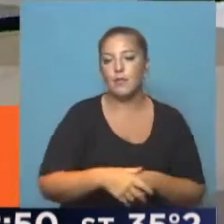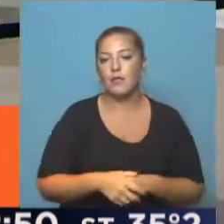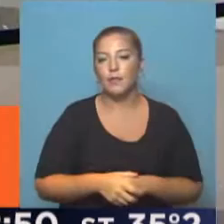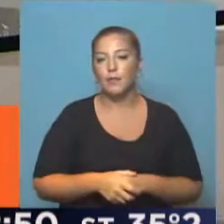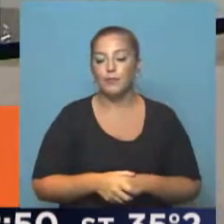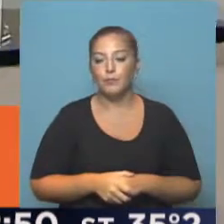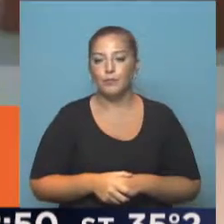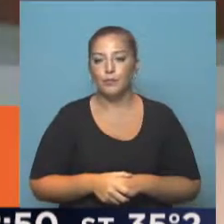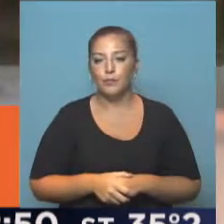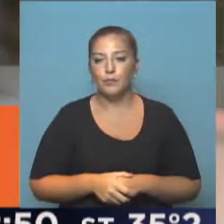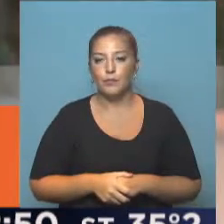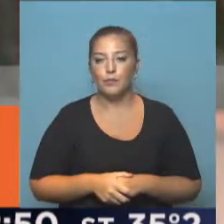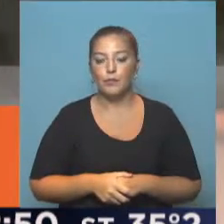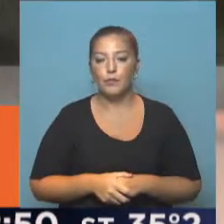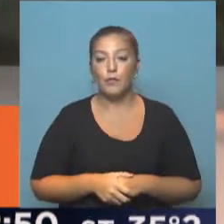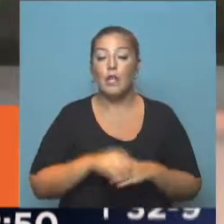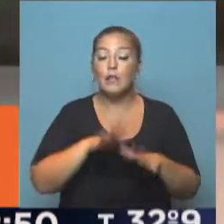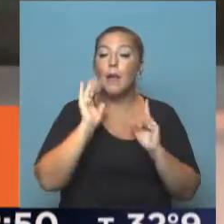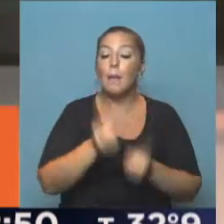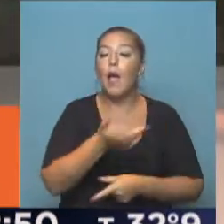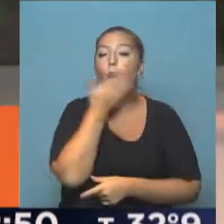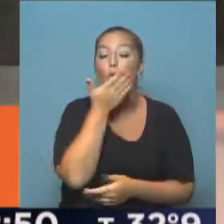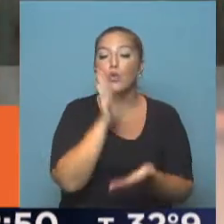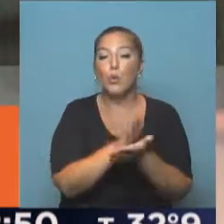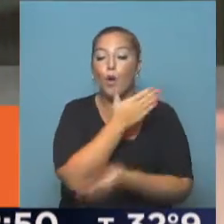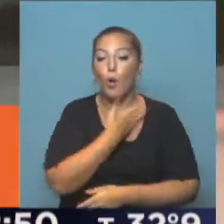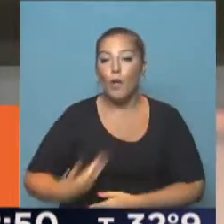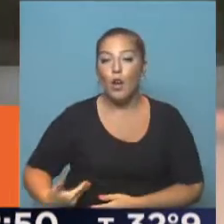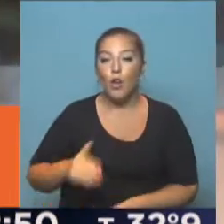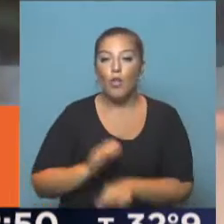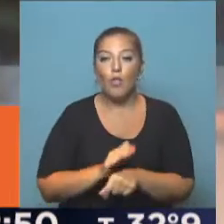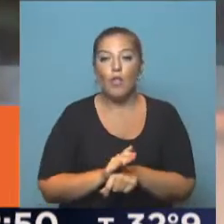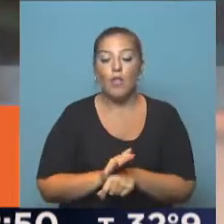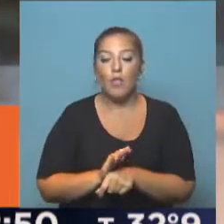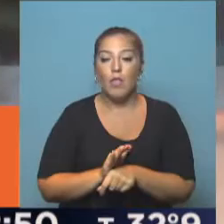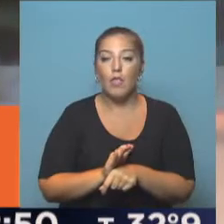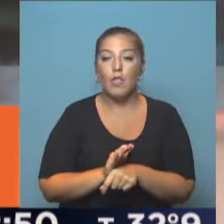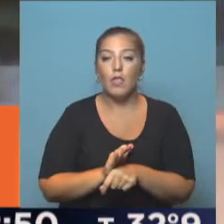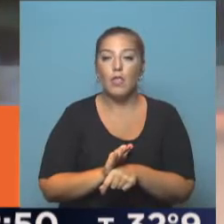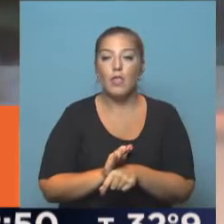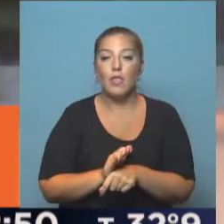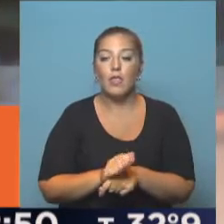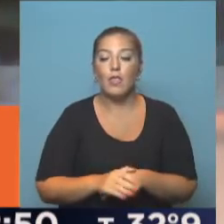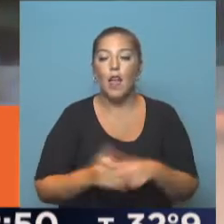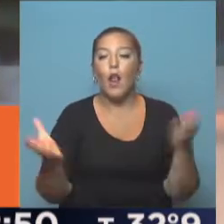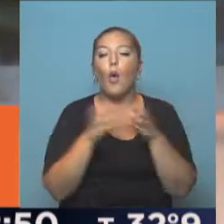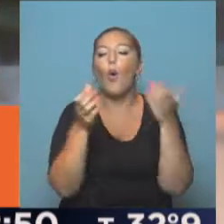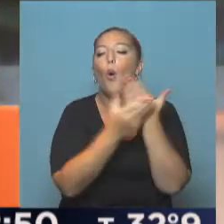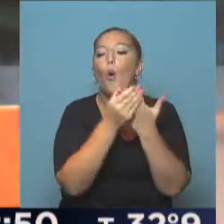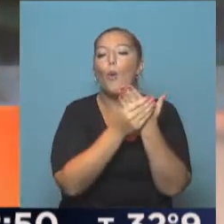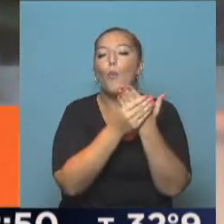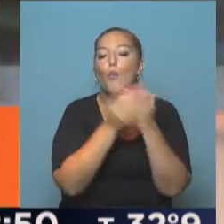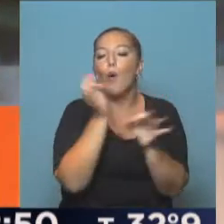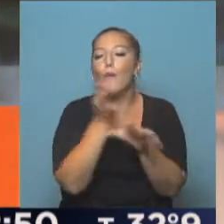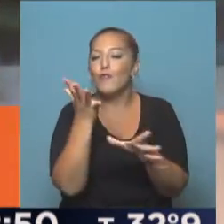campesinas. En ese sentido, inclusive se habló del gobierno de los PhD, de los doctorados, ¿no? El gabinete de los doctorados. Un